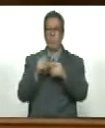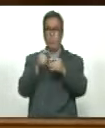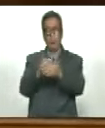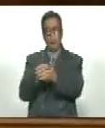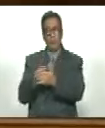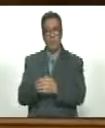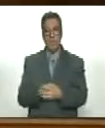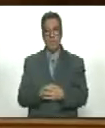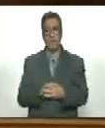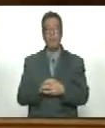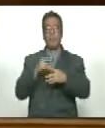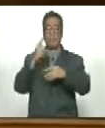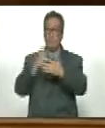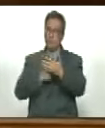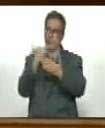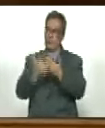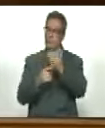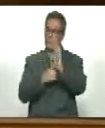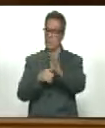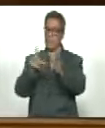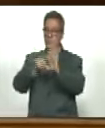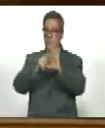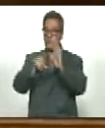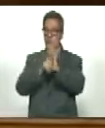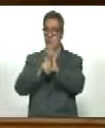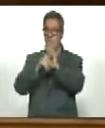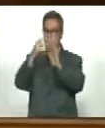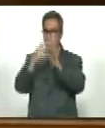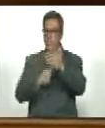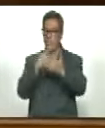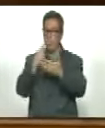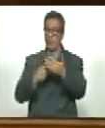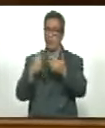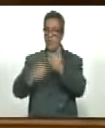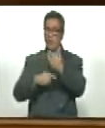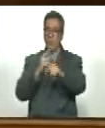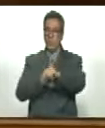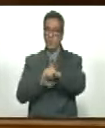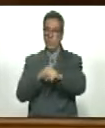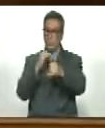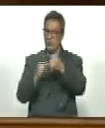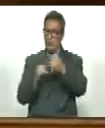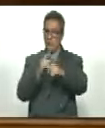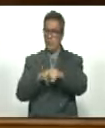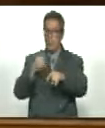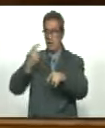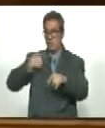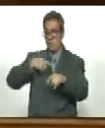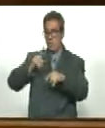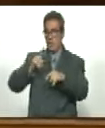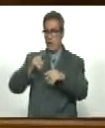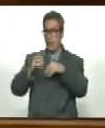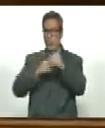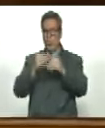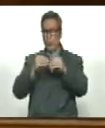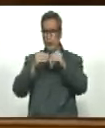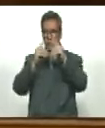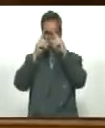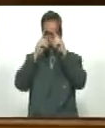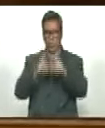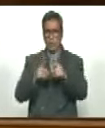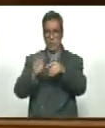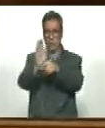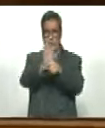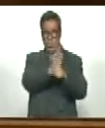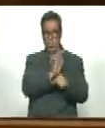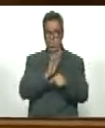sustento programático de esa ley de presupuesto que en última instancia tiene como definición el